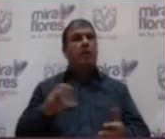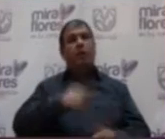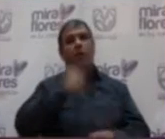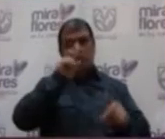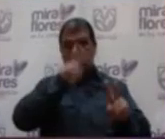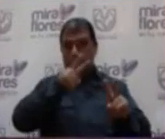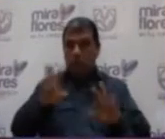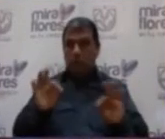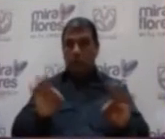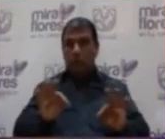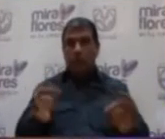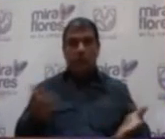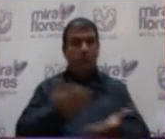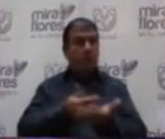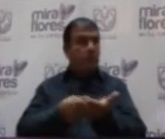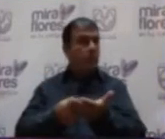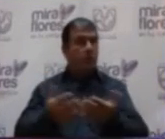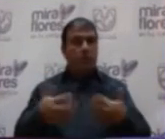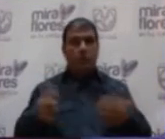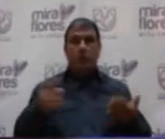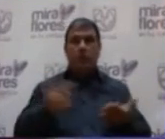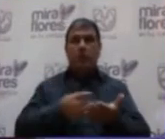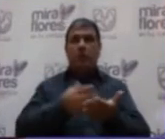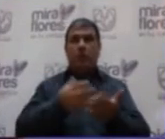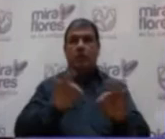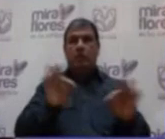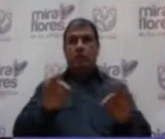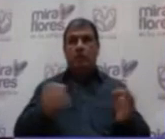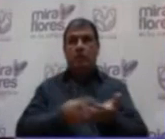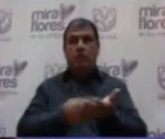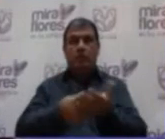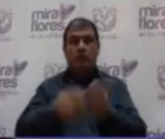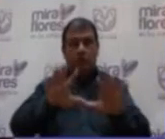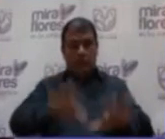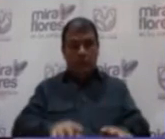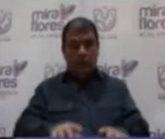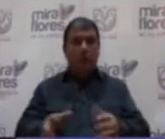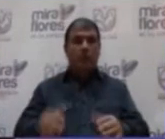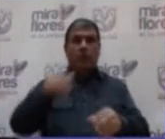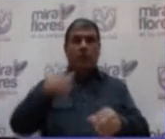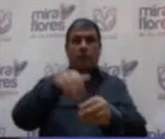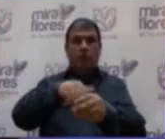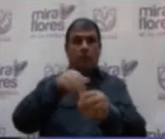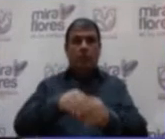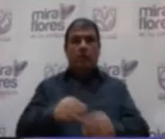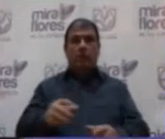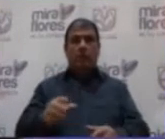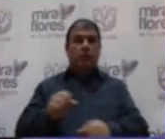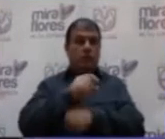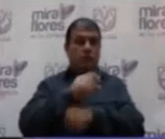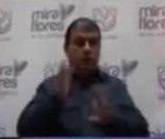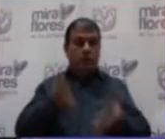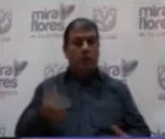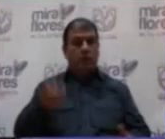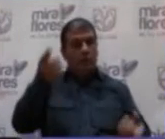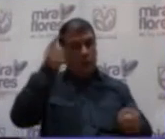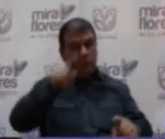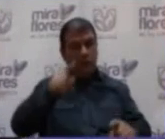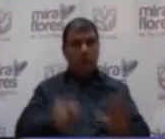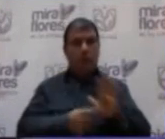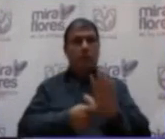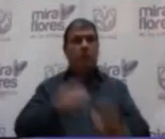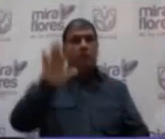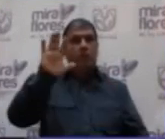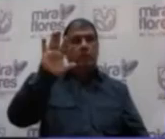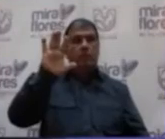observación? Si no tenemos observaciones al acta, procederemos a votar. Aquellos miembros del Consejo que estén a favor, sírvanse a expresarlo en señal